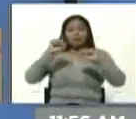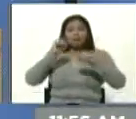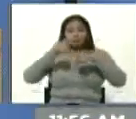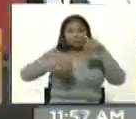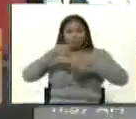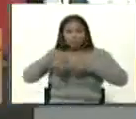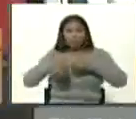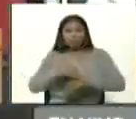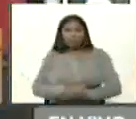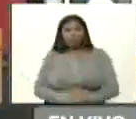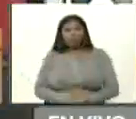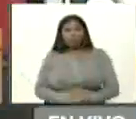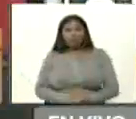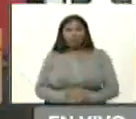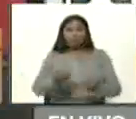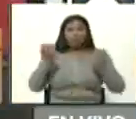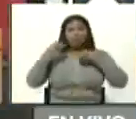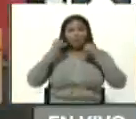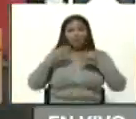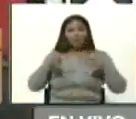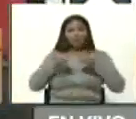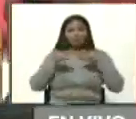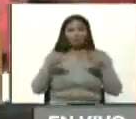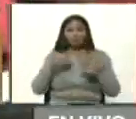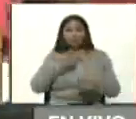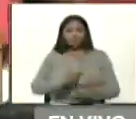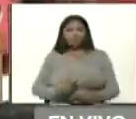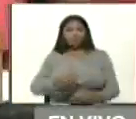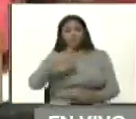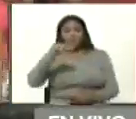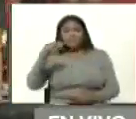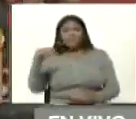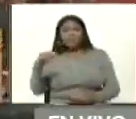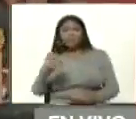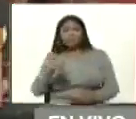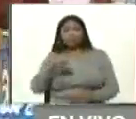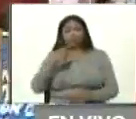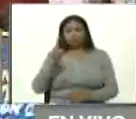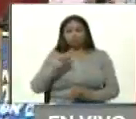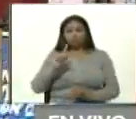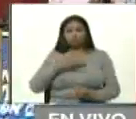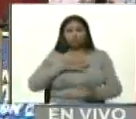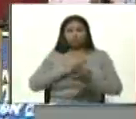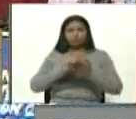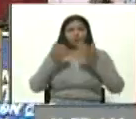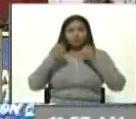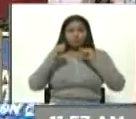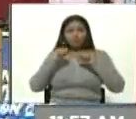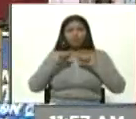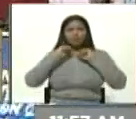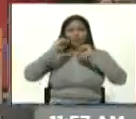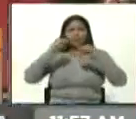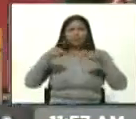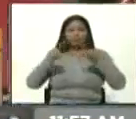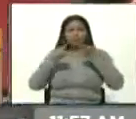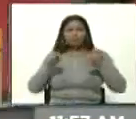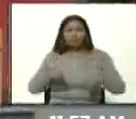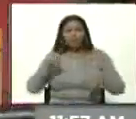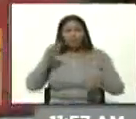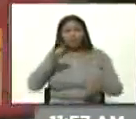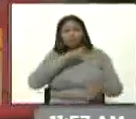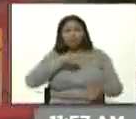estamos preparándonos para la medalla de plata, no, no. Nosotros nos estamos preparando para ganar, para que nuestro